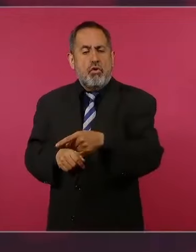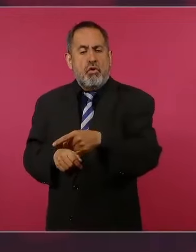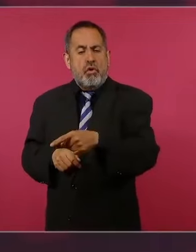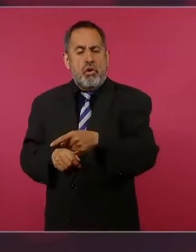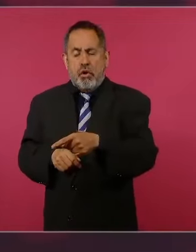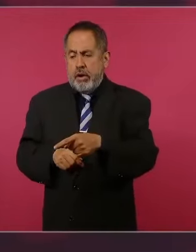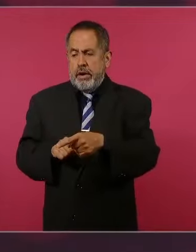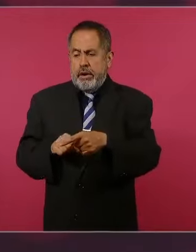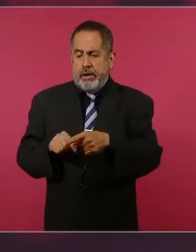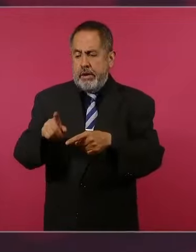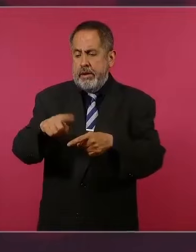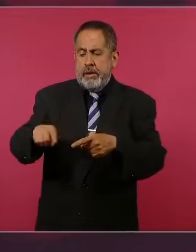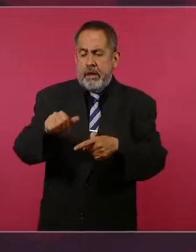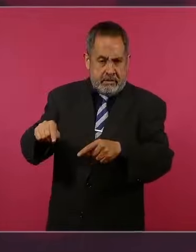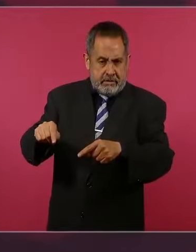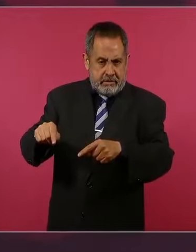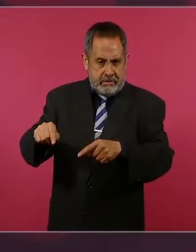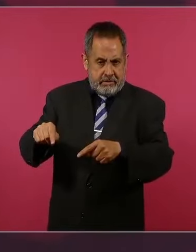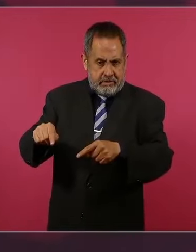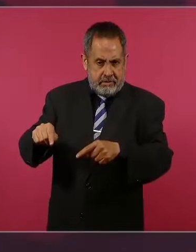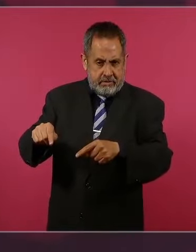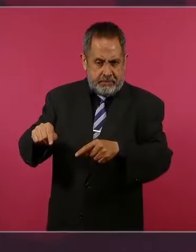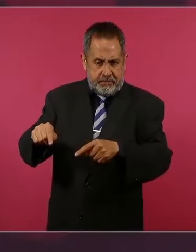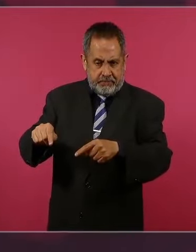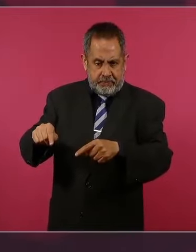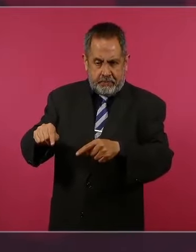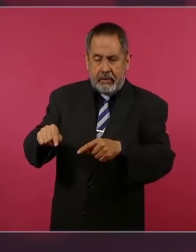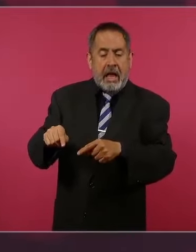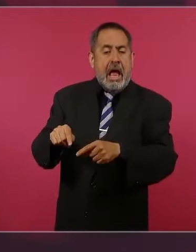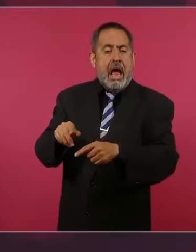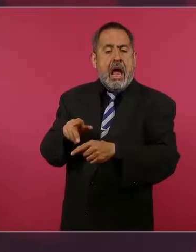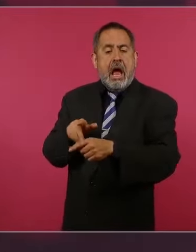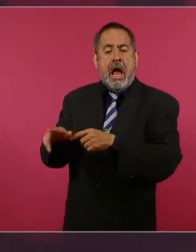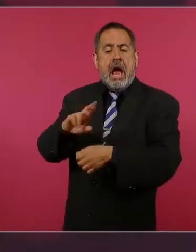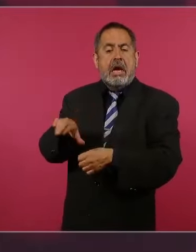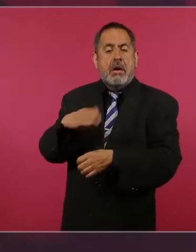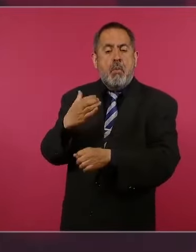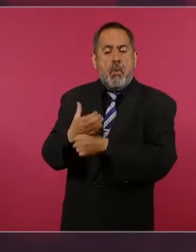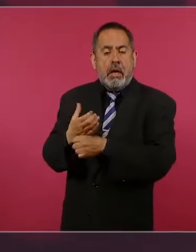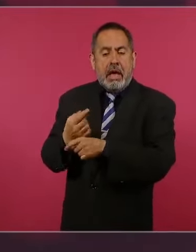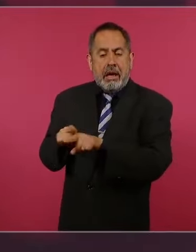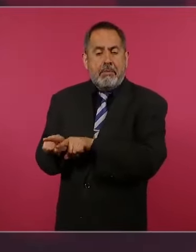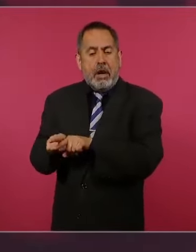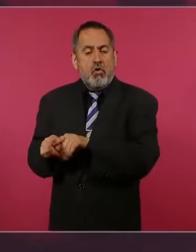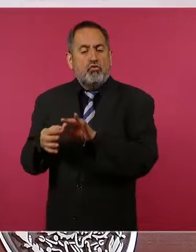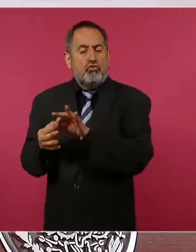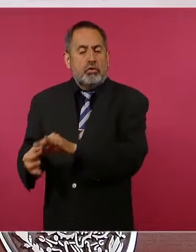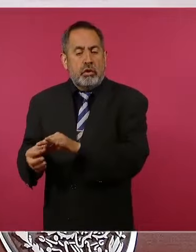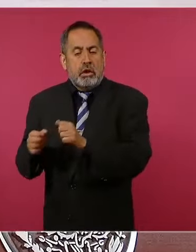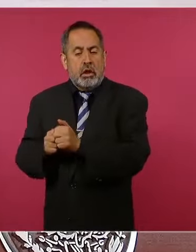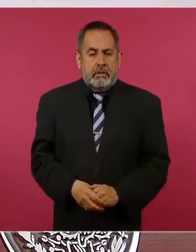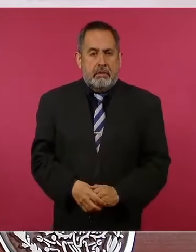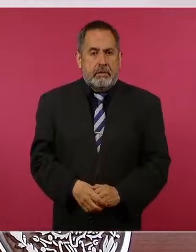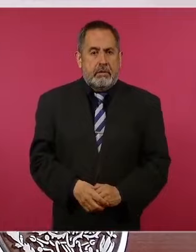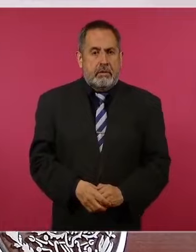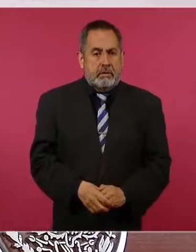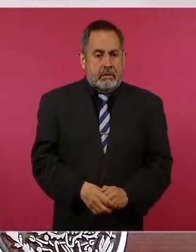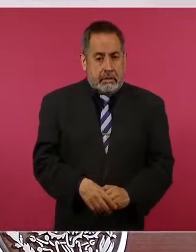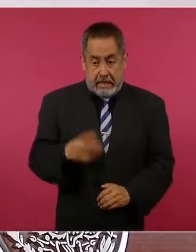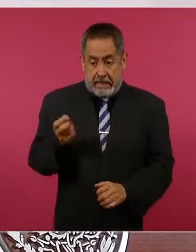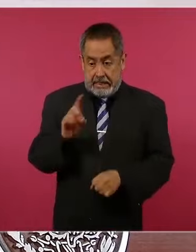a nuestra república vecina, nuestro hermano pueblo de Guatemala. Esto